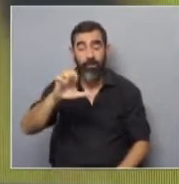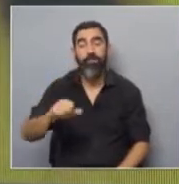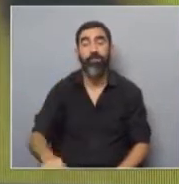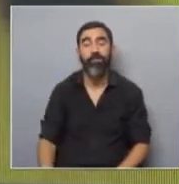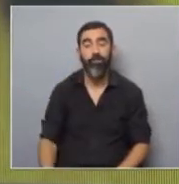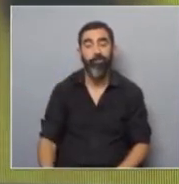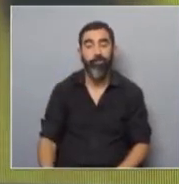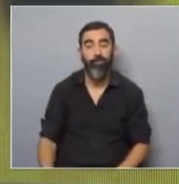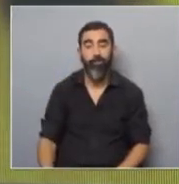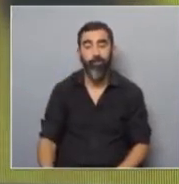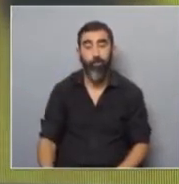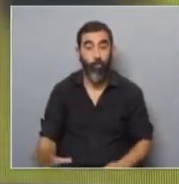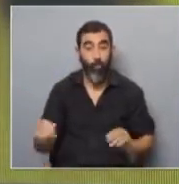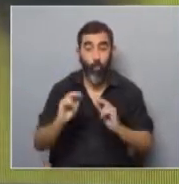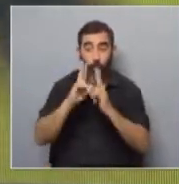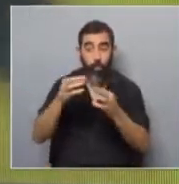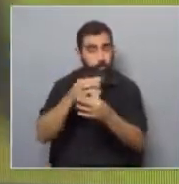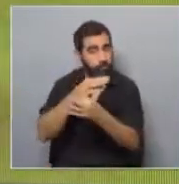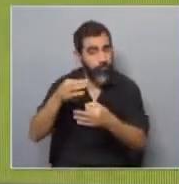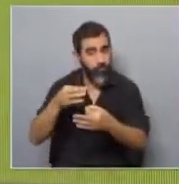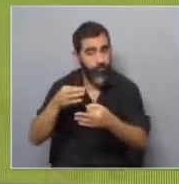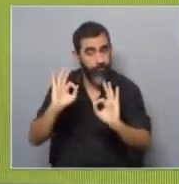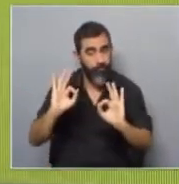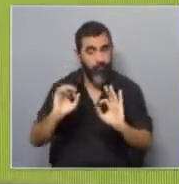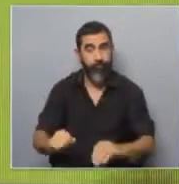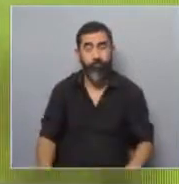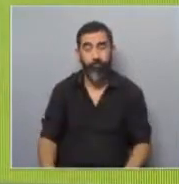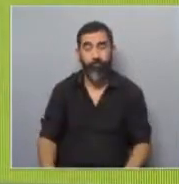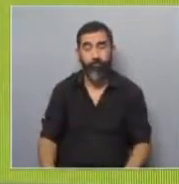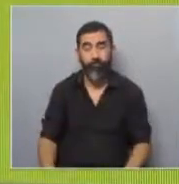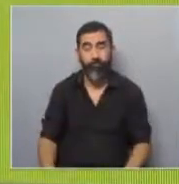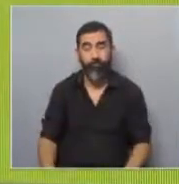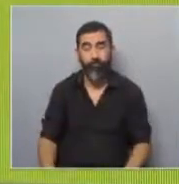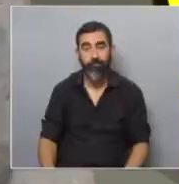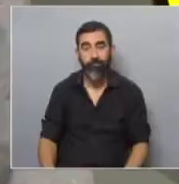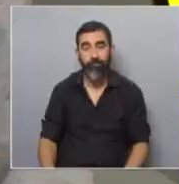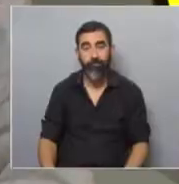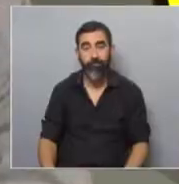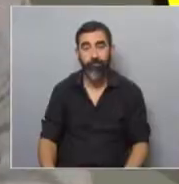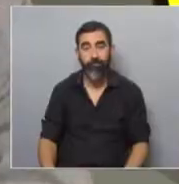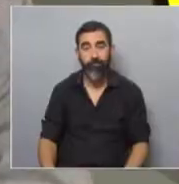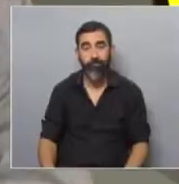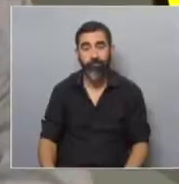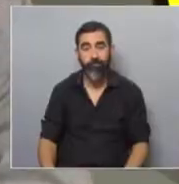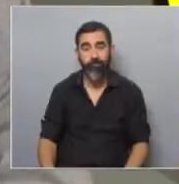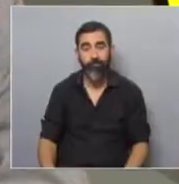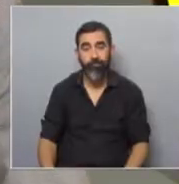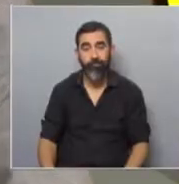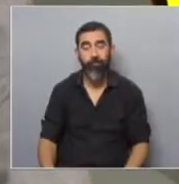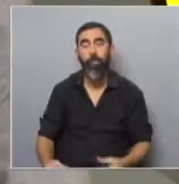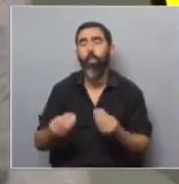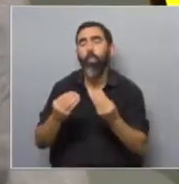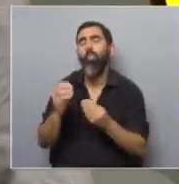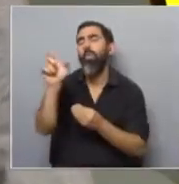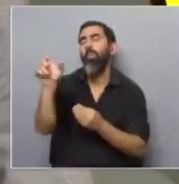perdido absolutamente nada de vigencia sus dichos. Sí. Están al día. ¿Cómo era